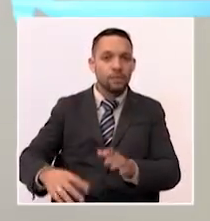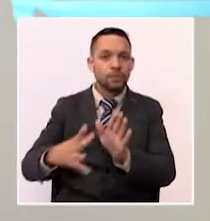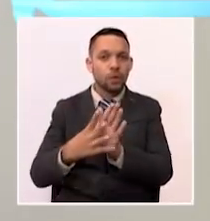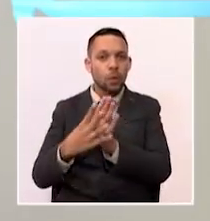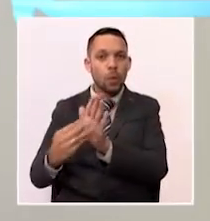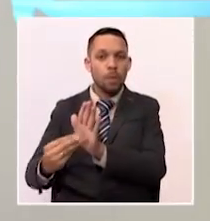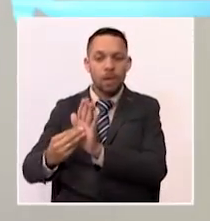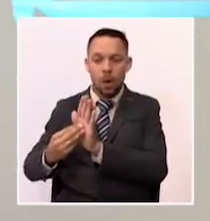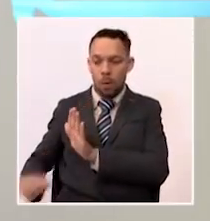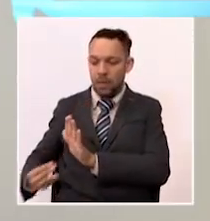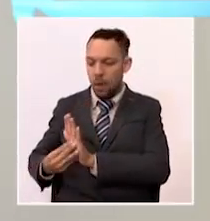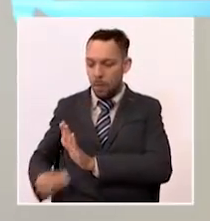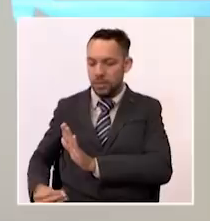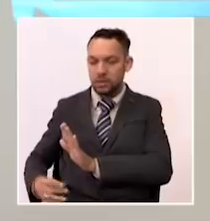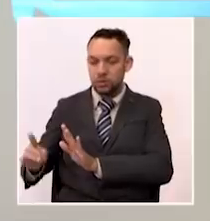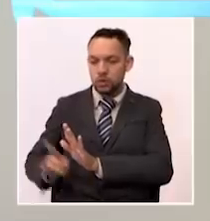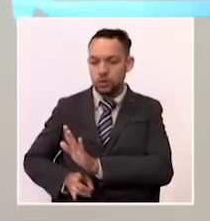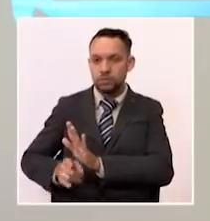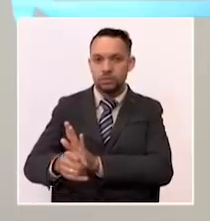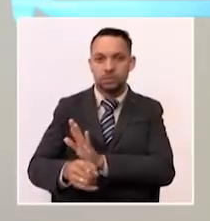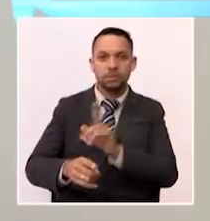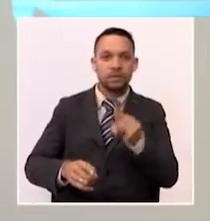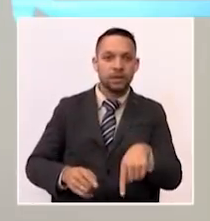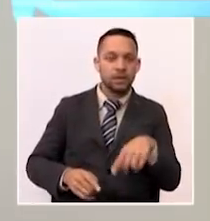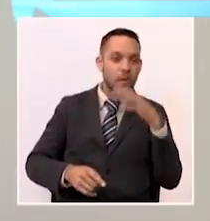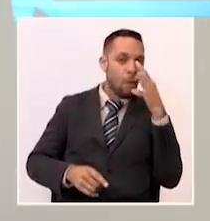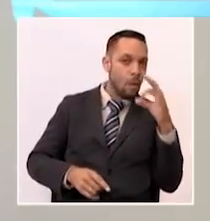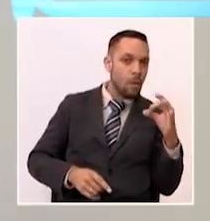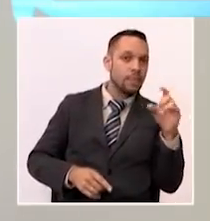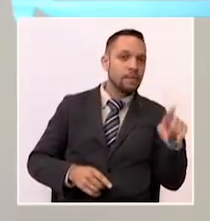infecciones vaginales por hongos, damos tratamiento al hombre, siempre.